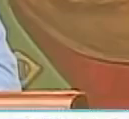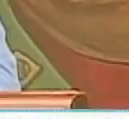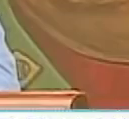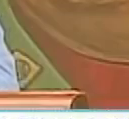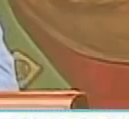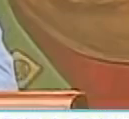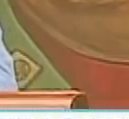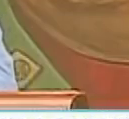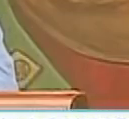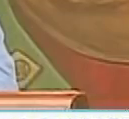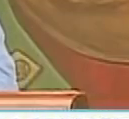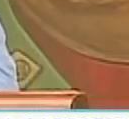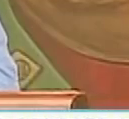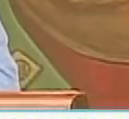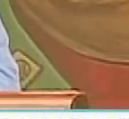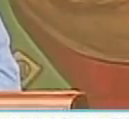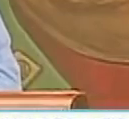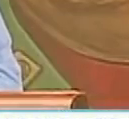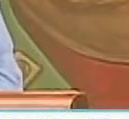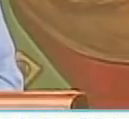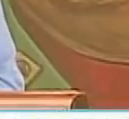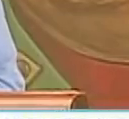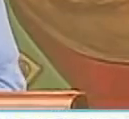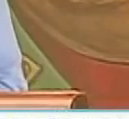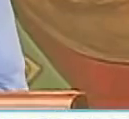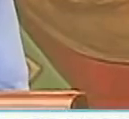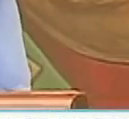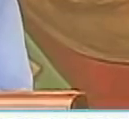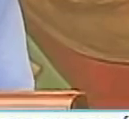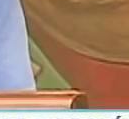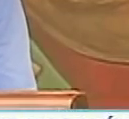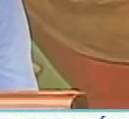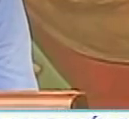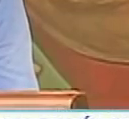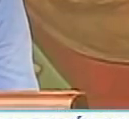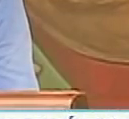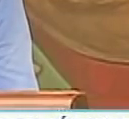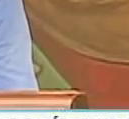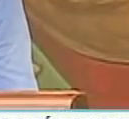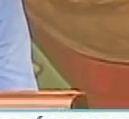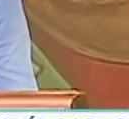es entregarse absolutamente al trabajo que nos corresponde hacer.